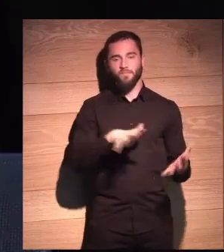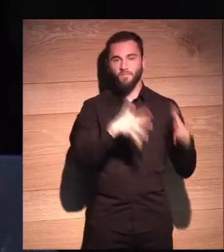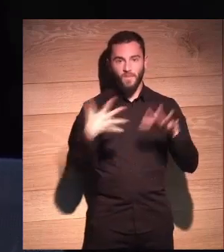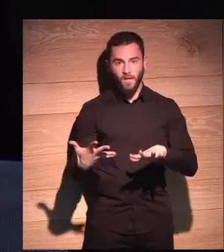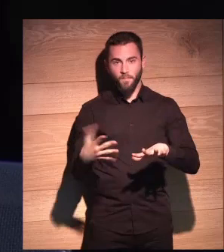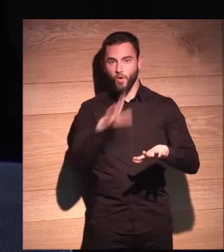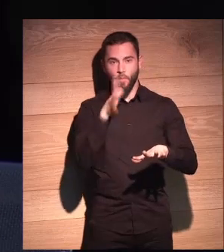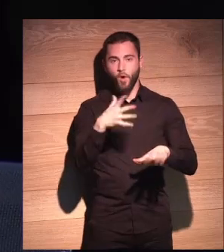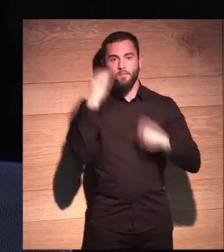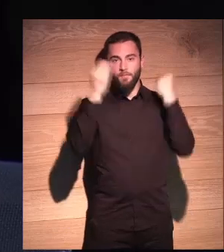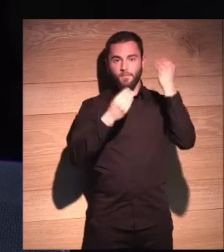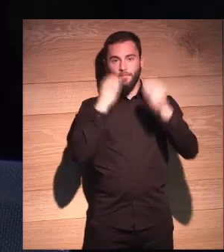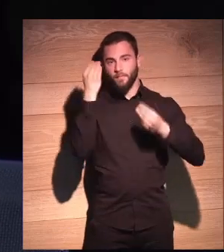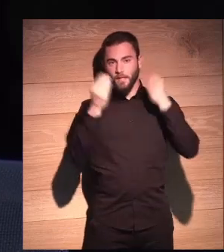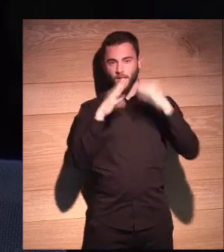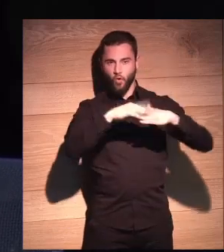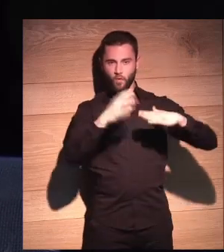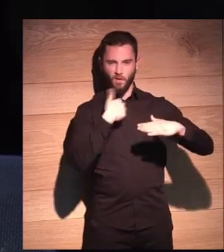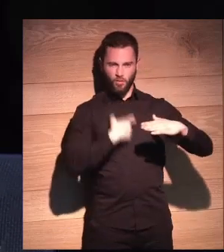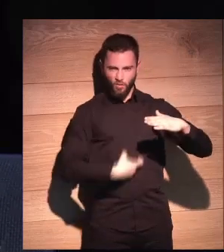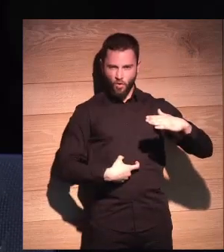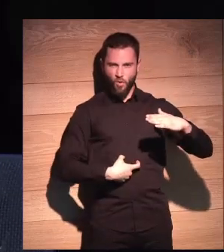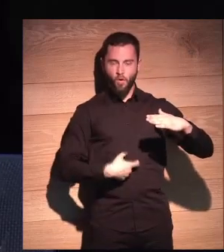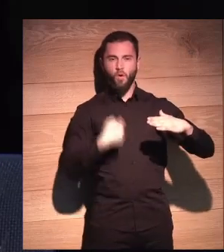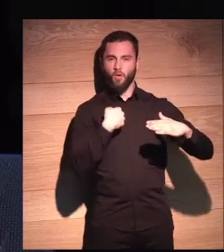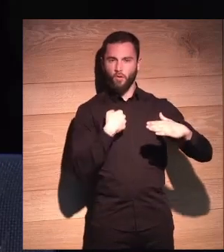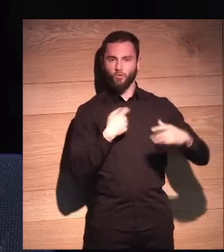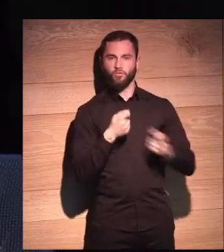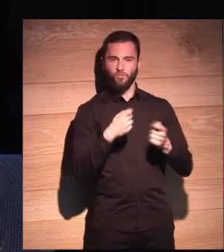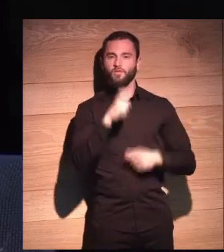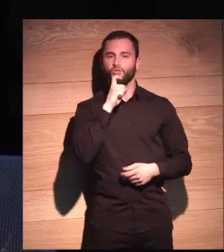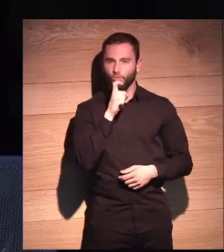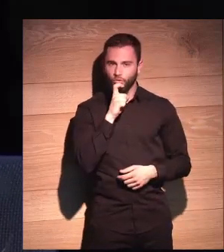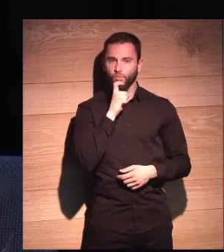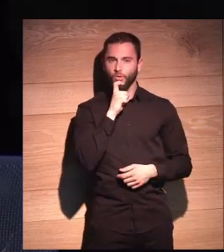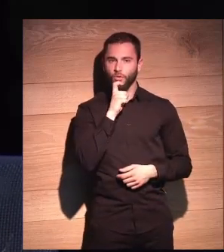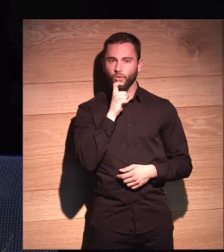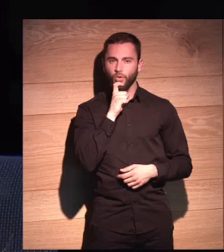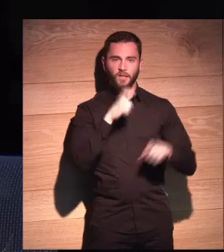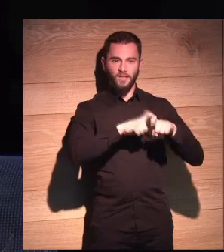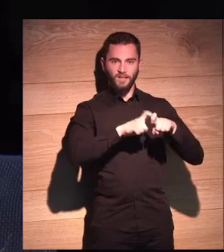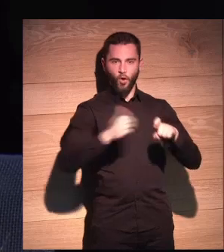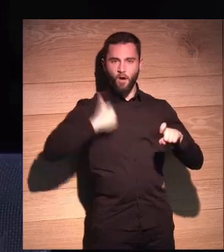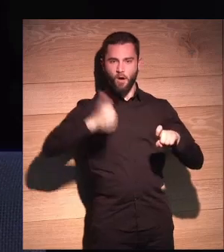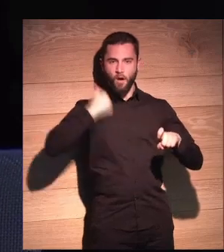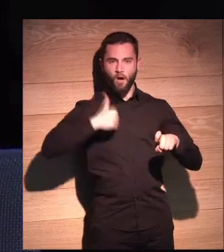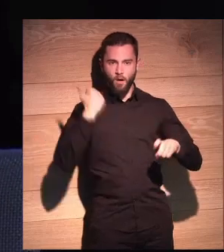forma de plantearte como usuario, el cómo manejar este tipo de